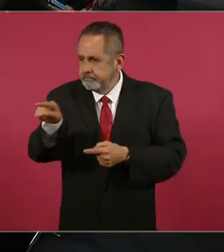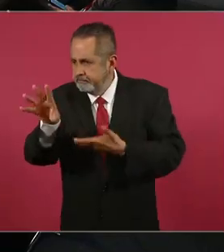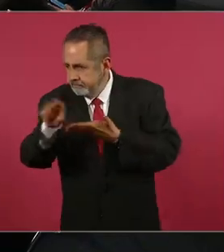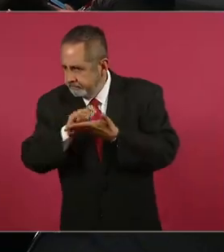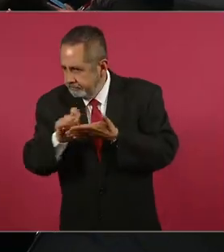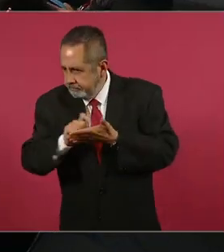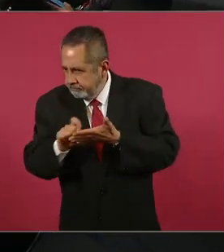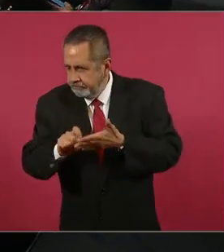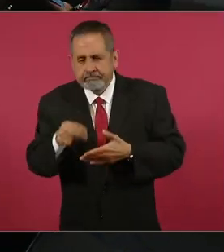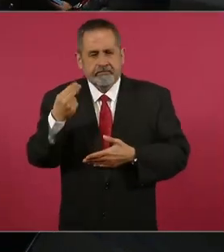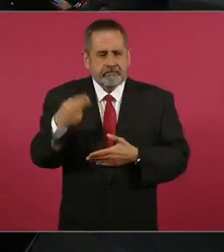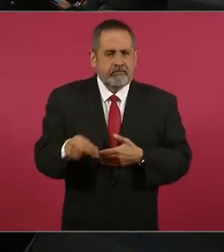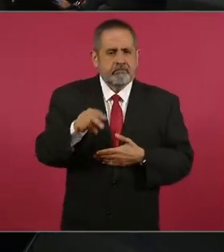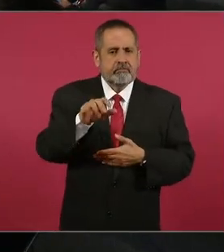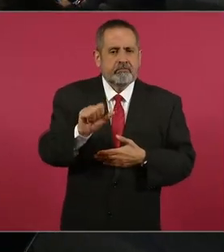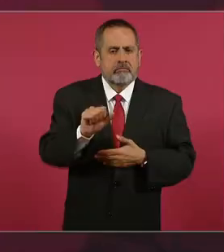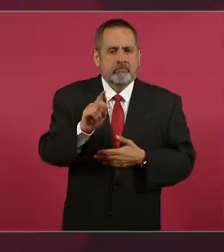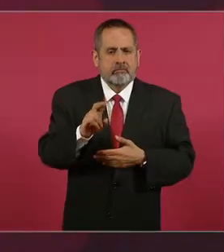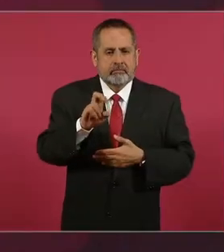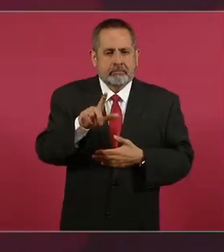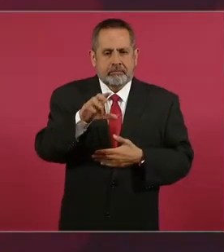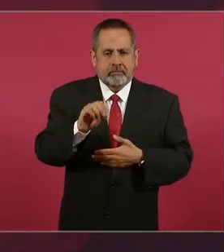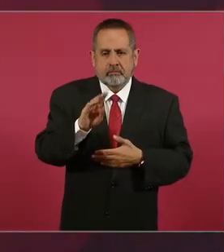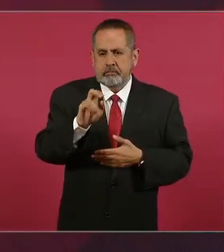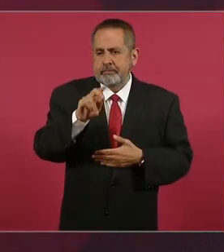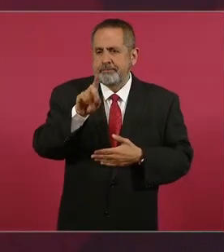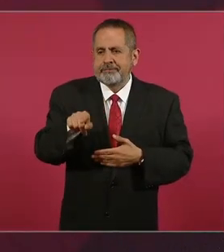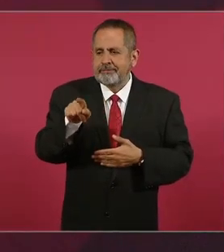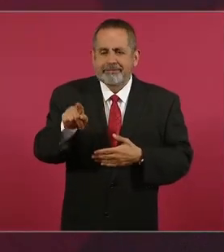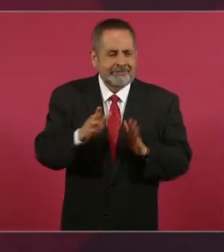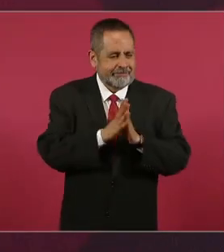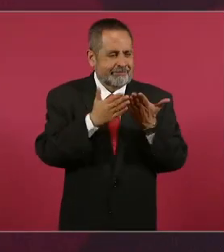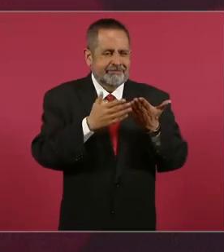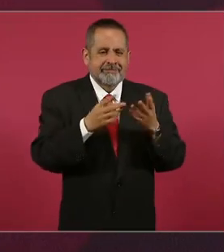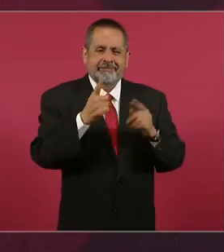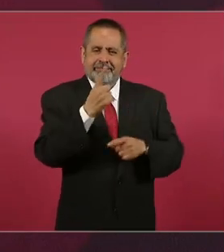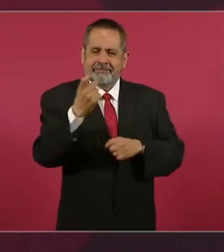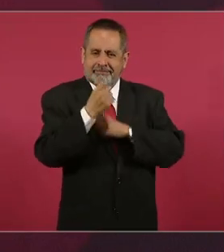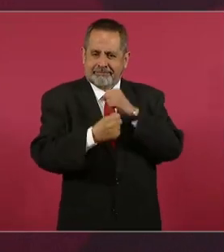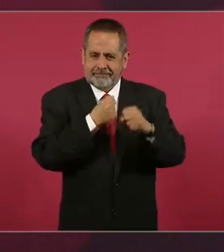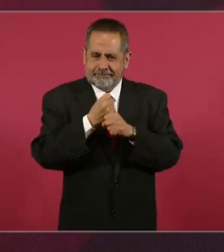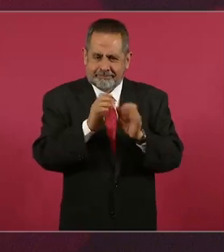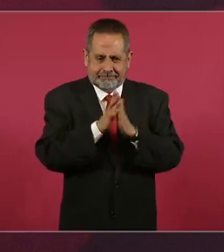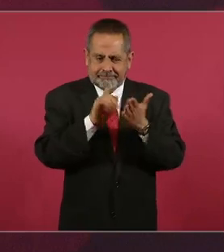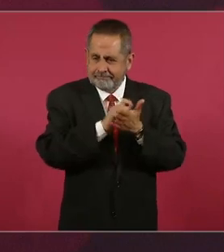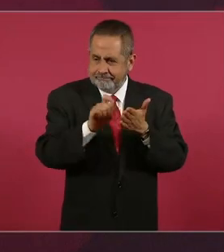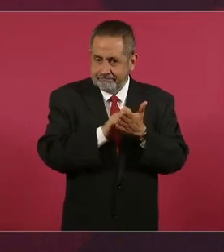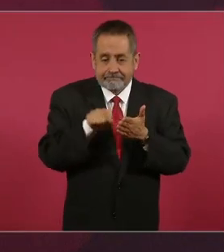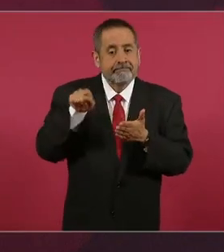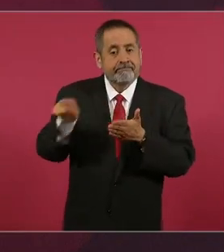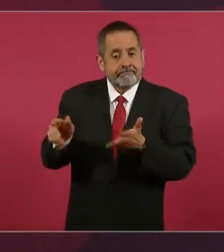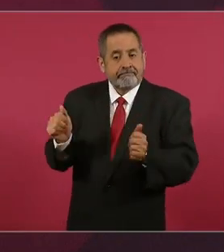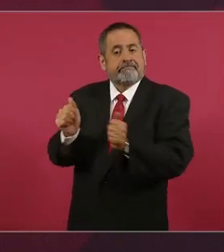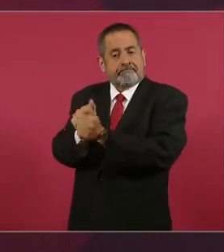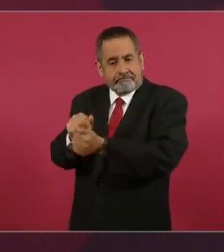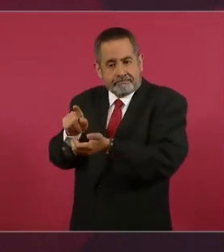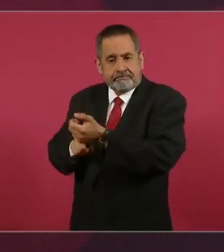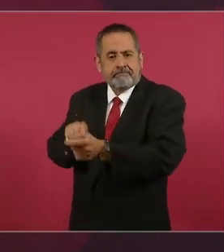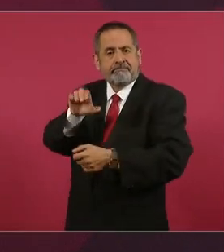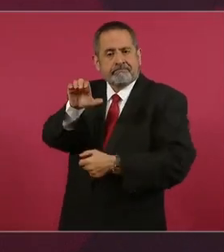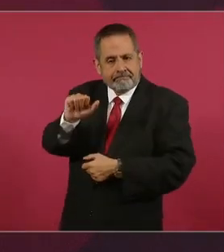Aureliano Buendía, para su novela 100 años de soledad, y ahí estaba Catarino, y Catarino